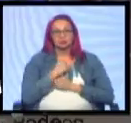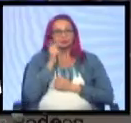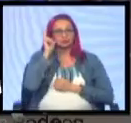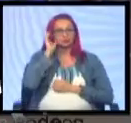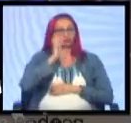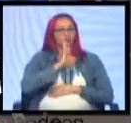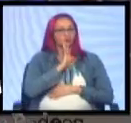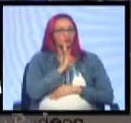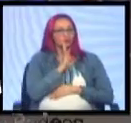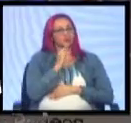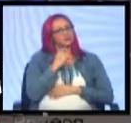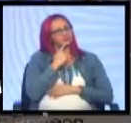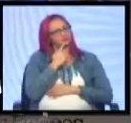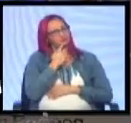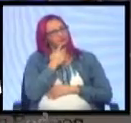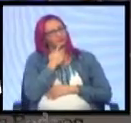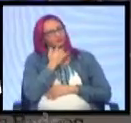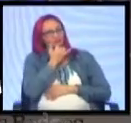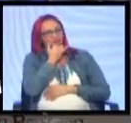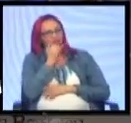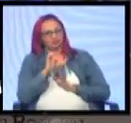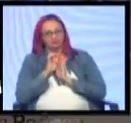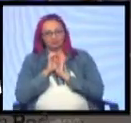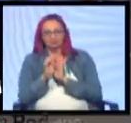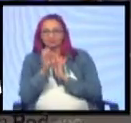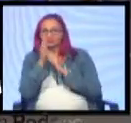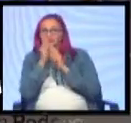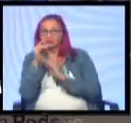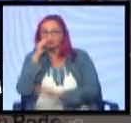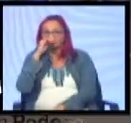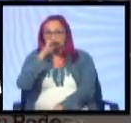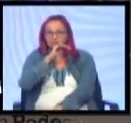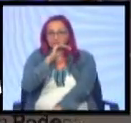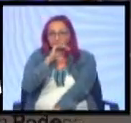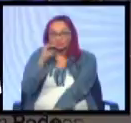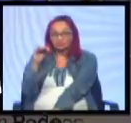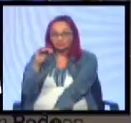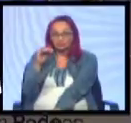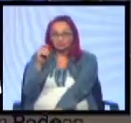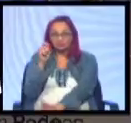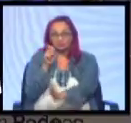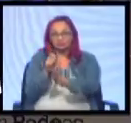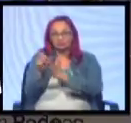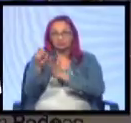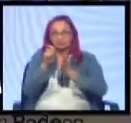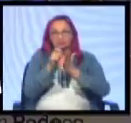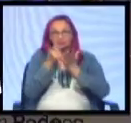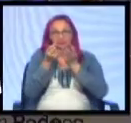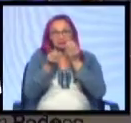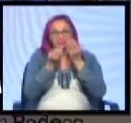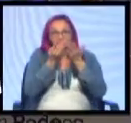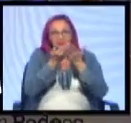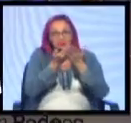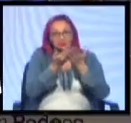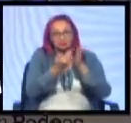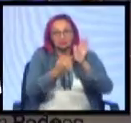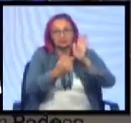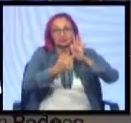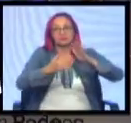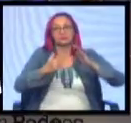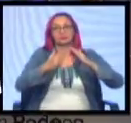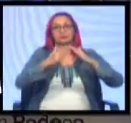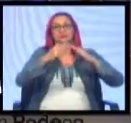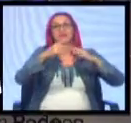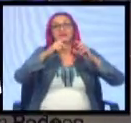hablar y yo digo, ¿y qué pasa, por ejemplo, con esos niños en las escuelas que llegan a la casa y dicen que